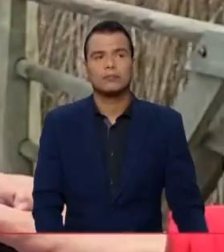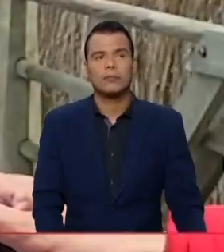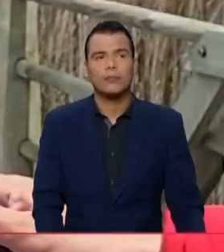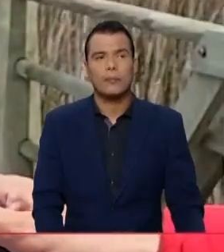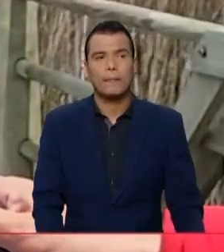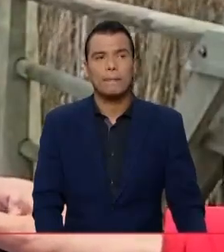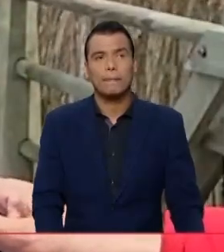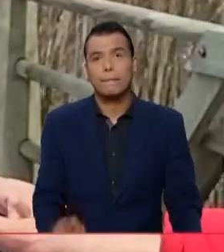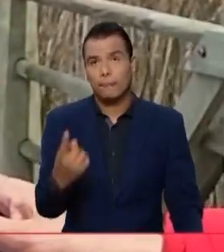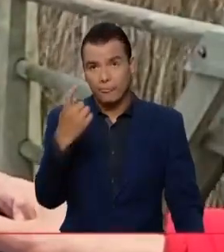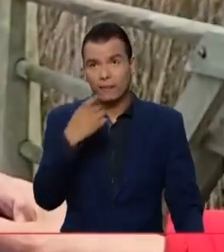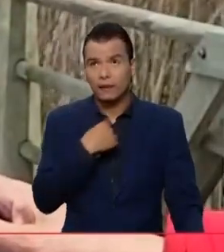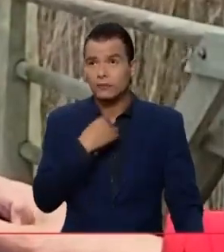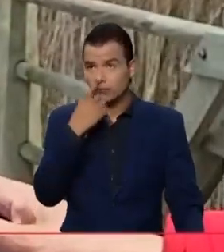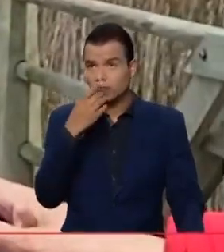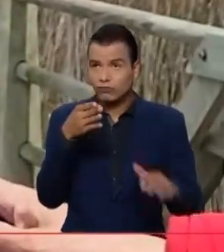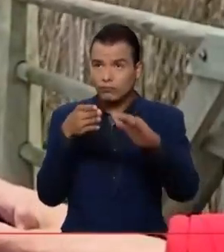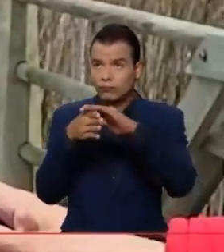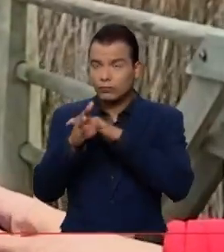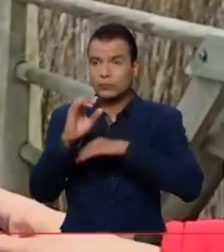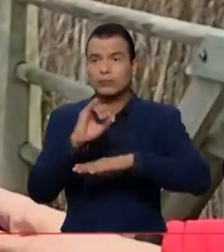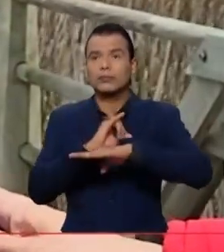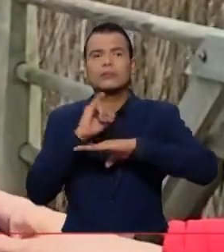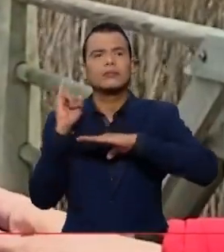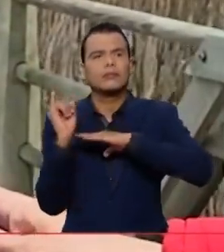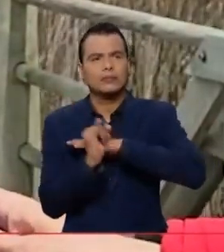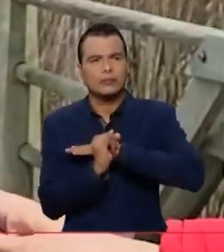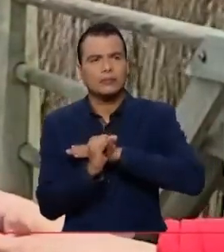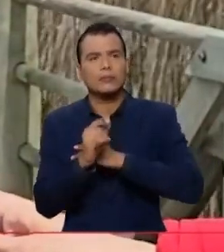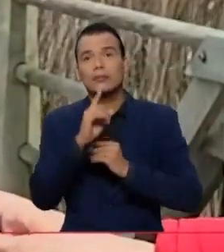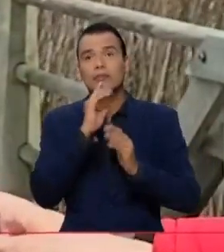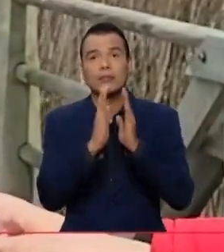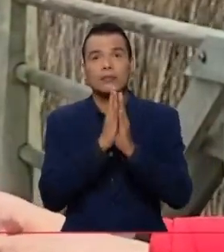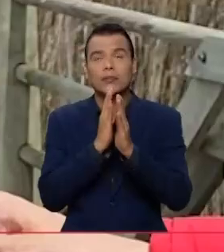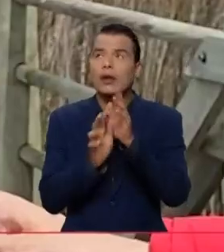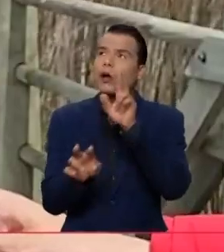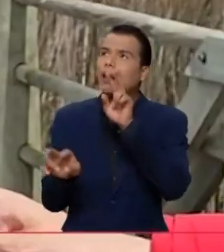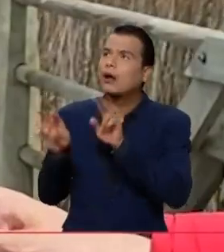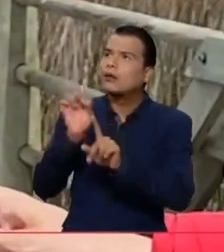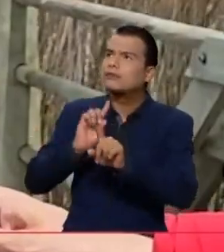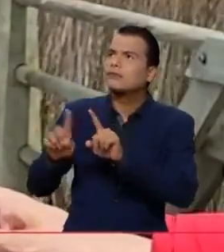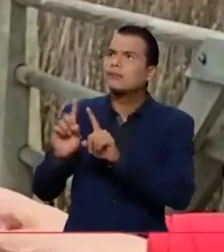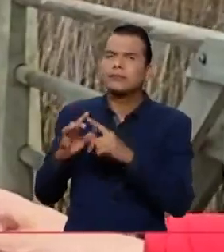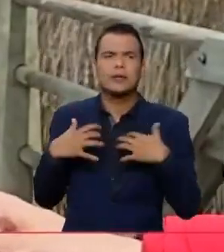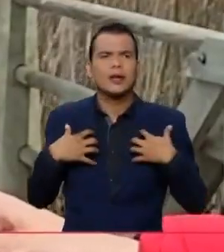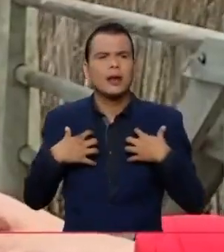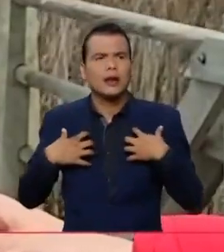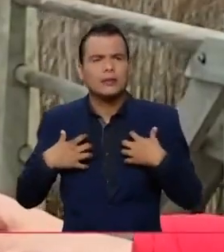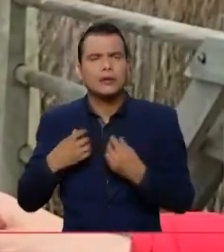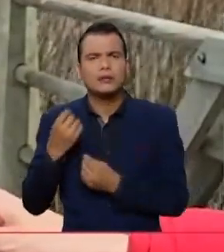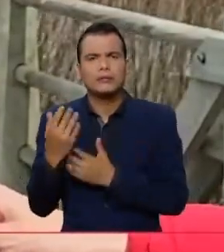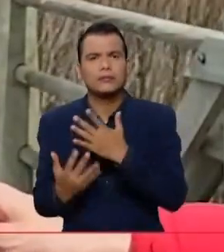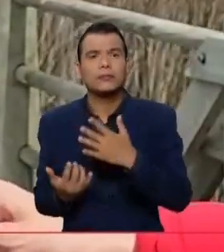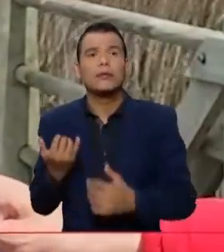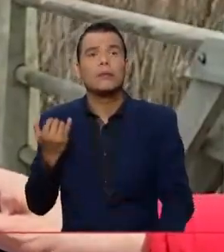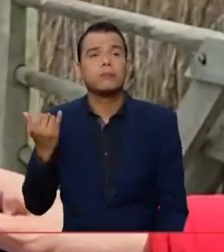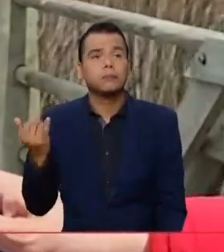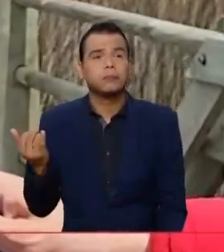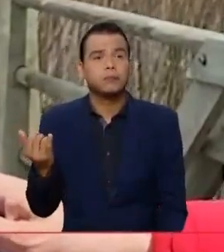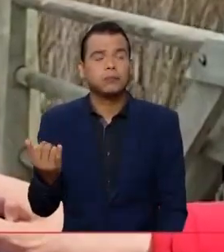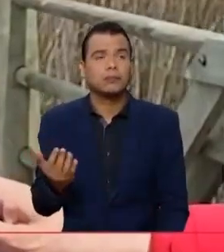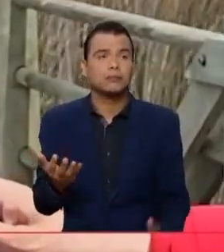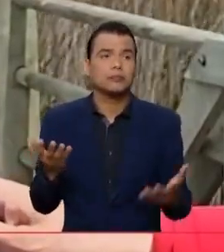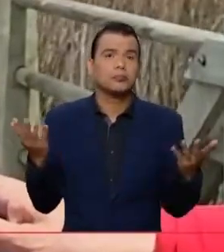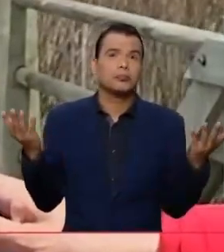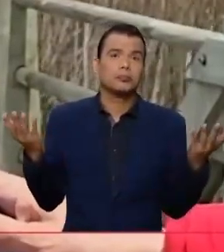recorrido por la isla. Nos contaron que hay un sendero donde se pueden avistar pues, las aves y las especies de flora con que cuenta la isla,